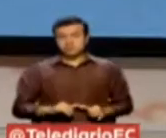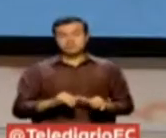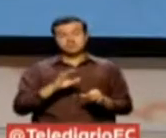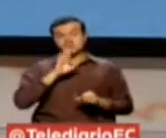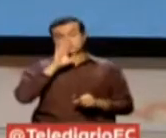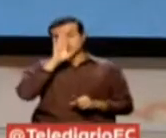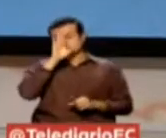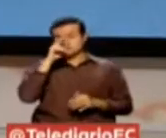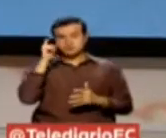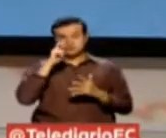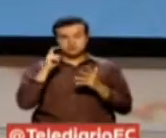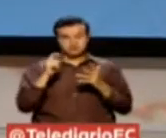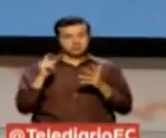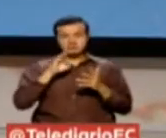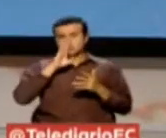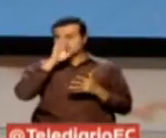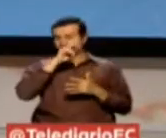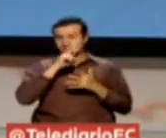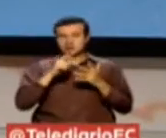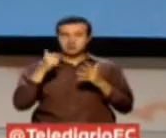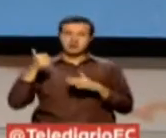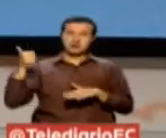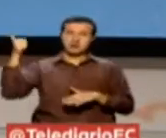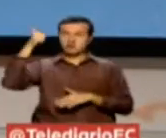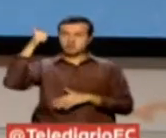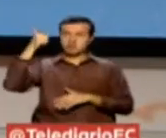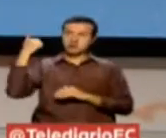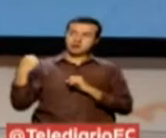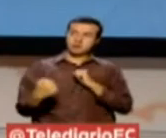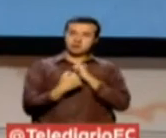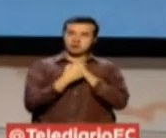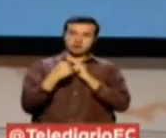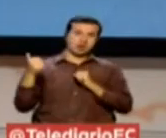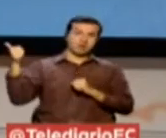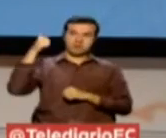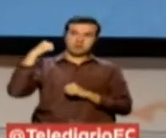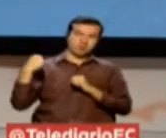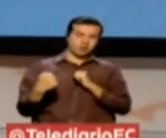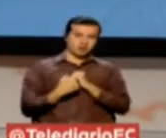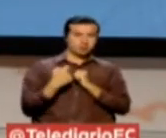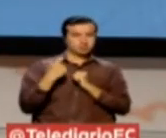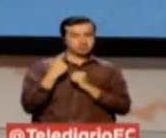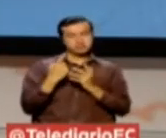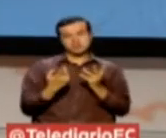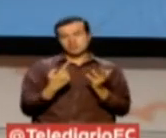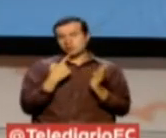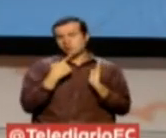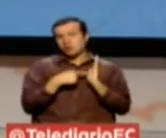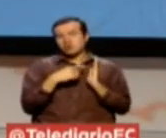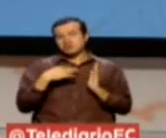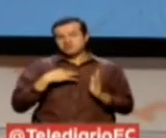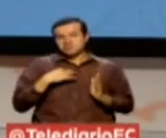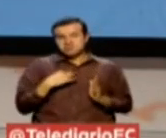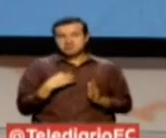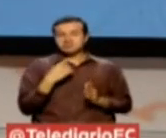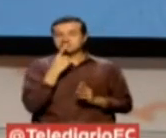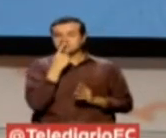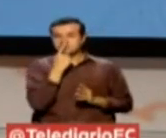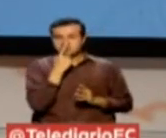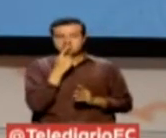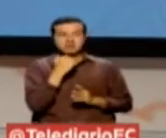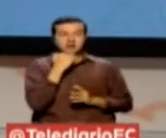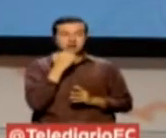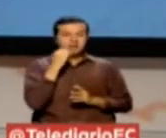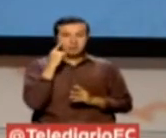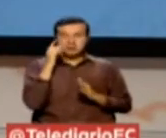Siempre necesitará el apoyo superior, ¿no? Si es que existe una intención de descubrir